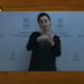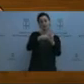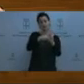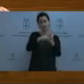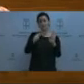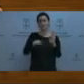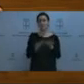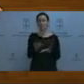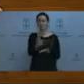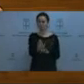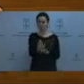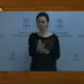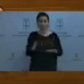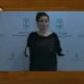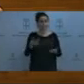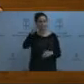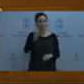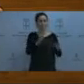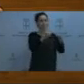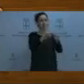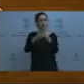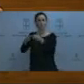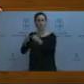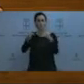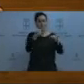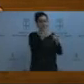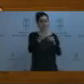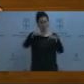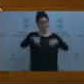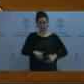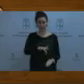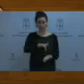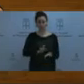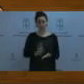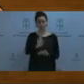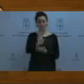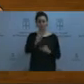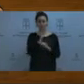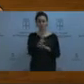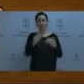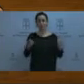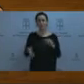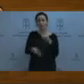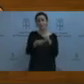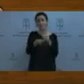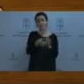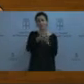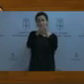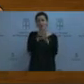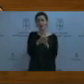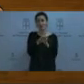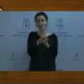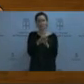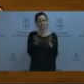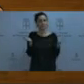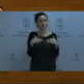Y que yo sepa, ningún grupo político con representación en esta Cámara ha presentado alguna enmienda al respecto en el trámite de